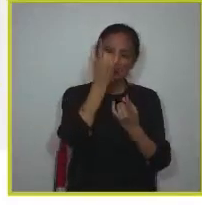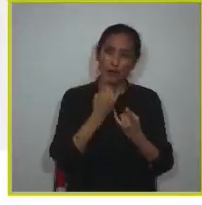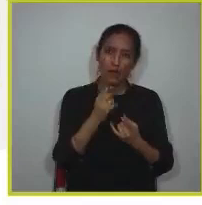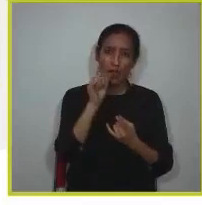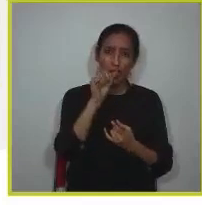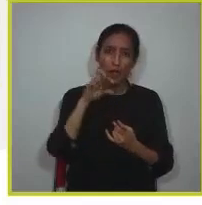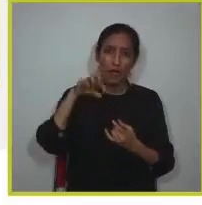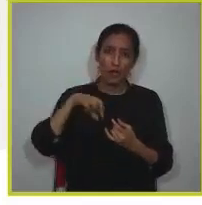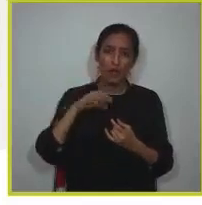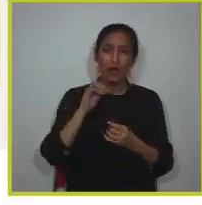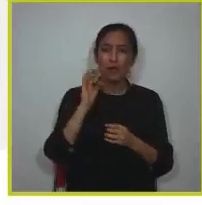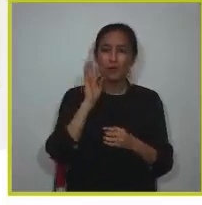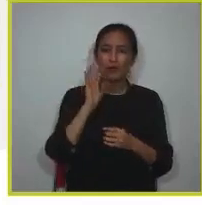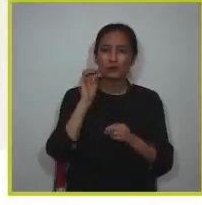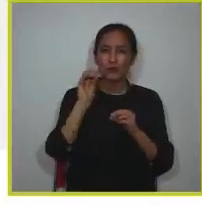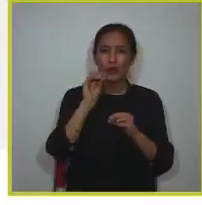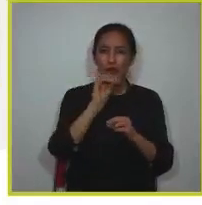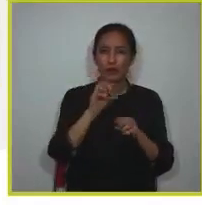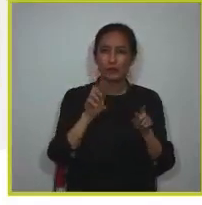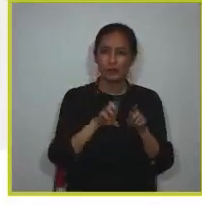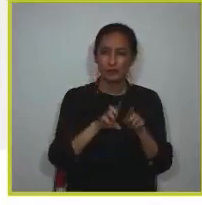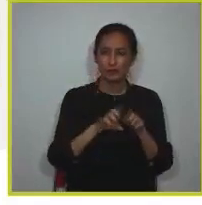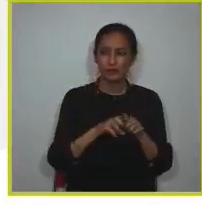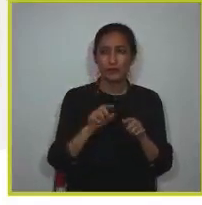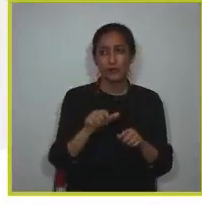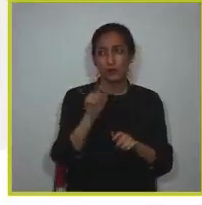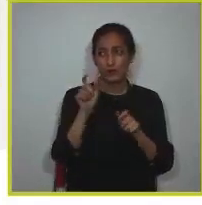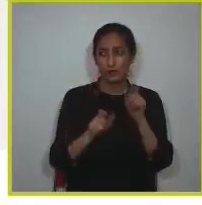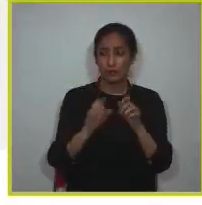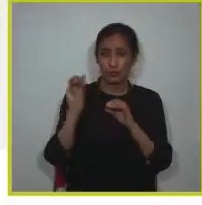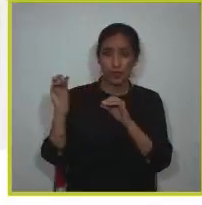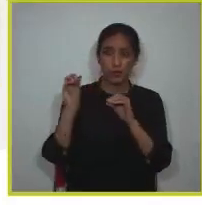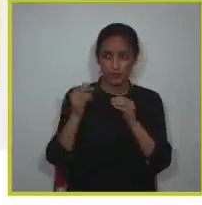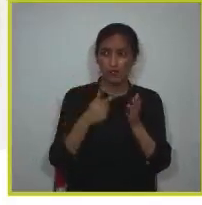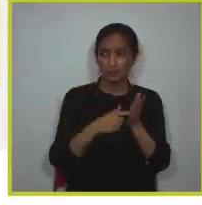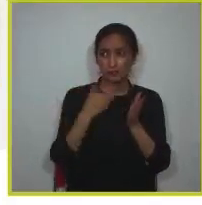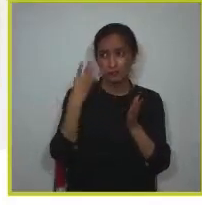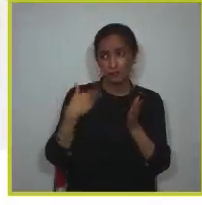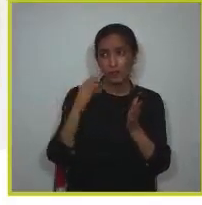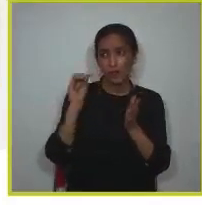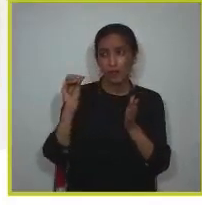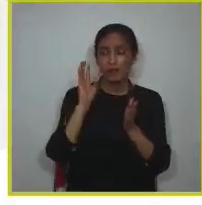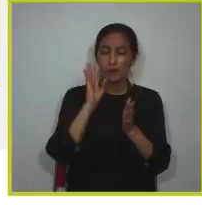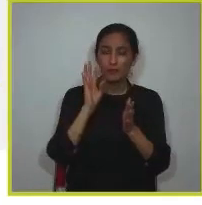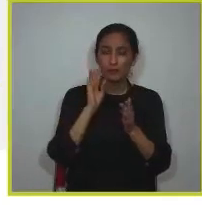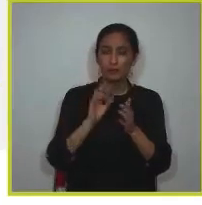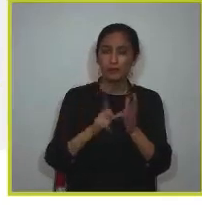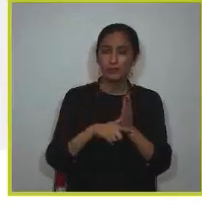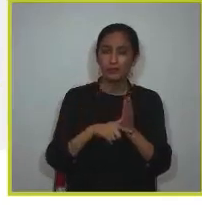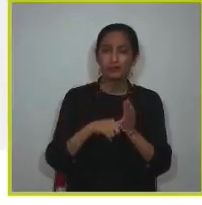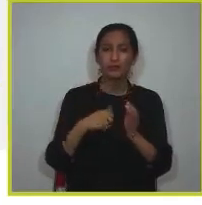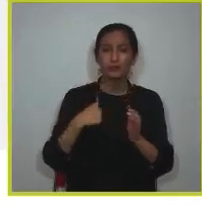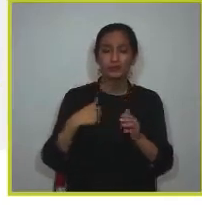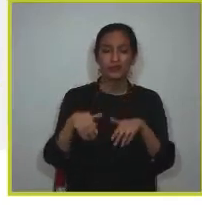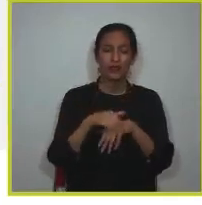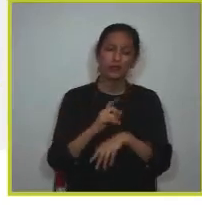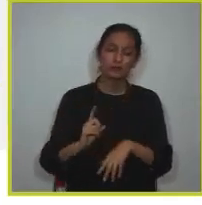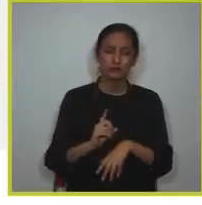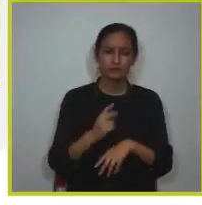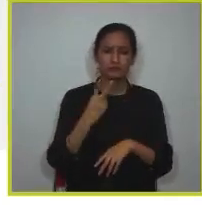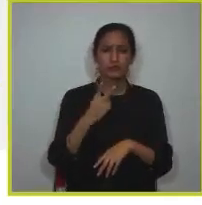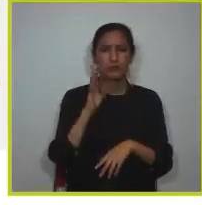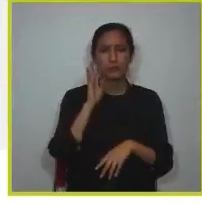descárguense reporta residuos coméntenle a otras personas que esto existe y Cuando vean residuos sólidos en la calle